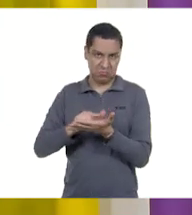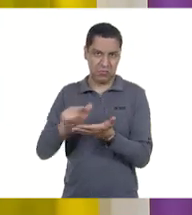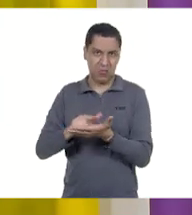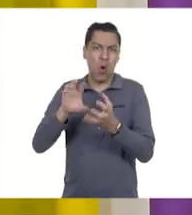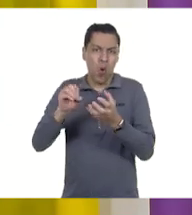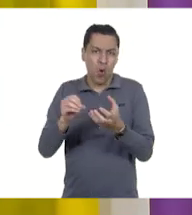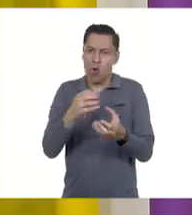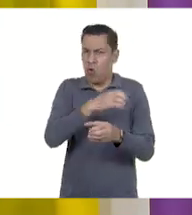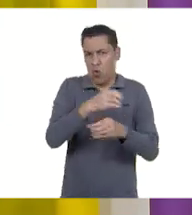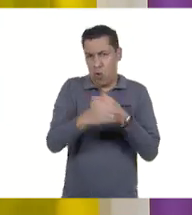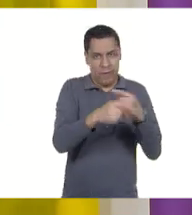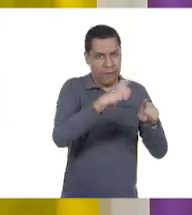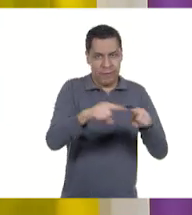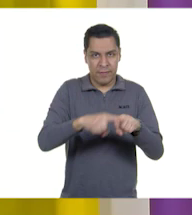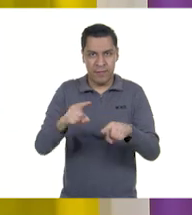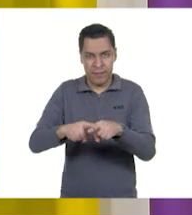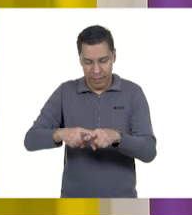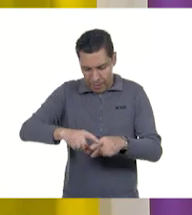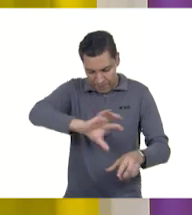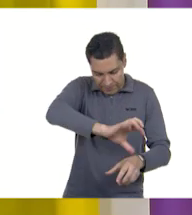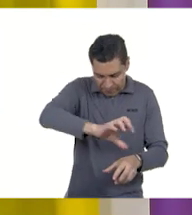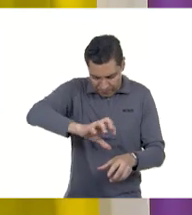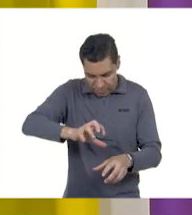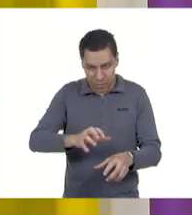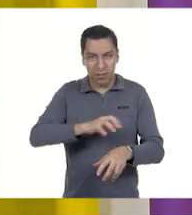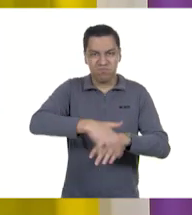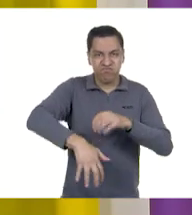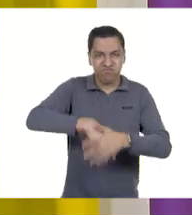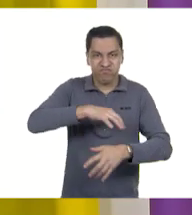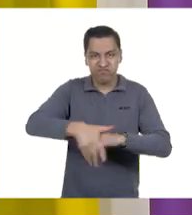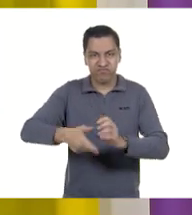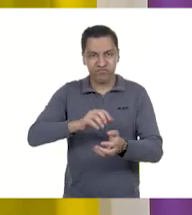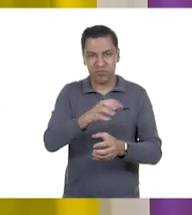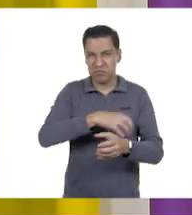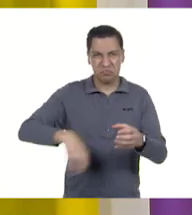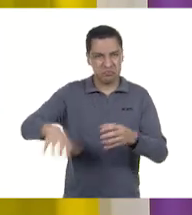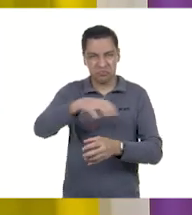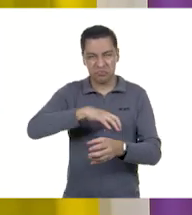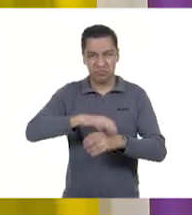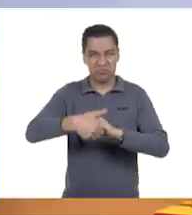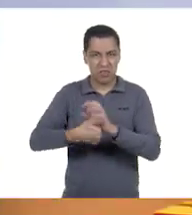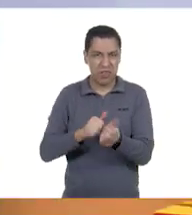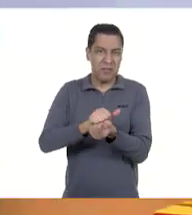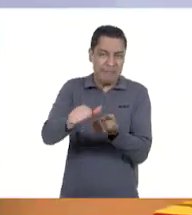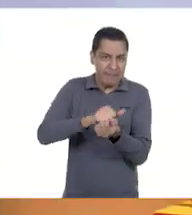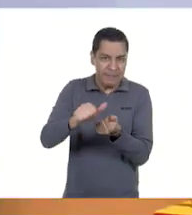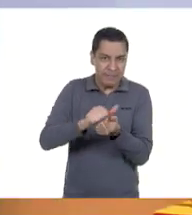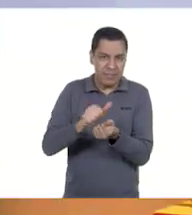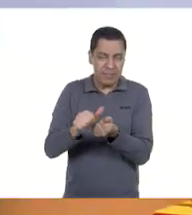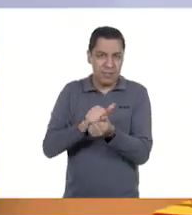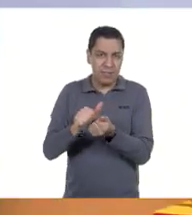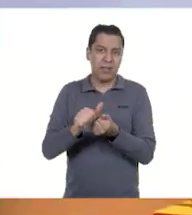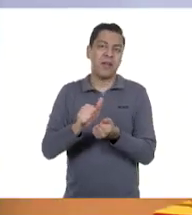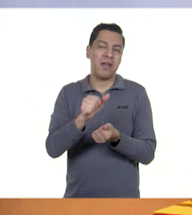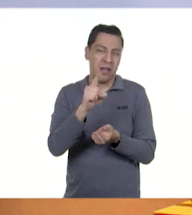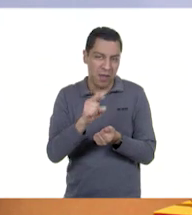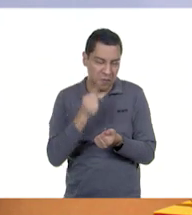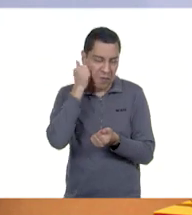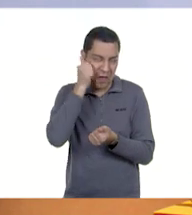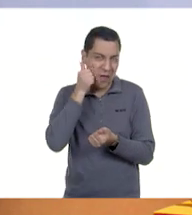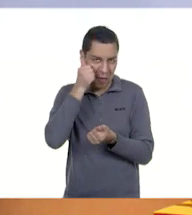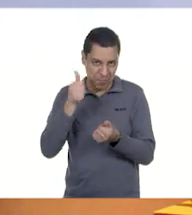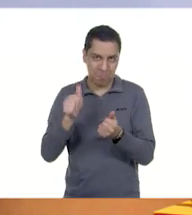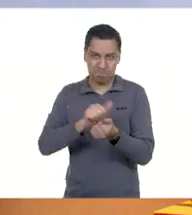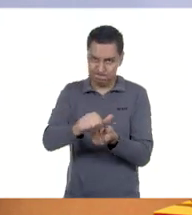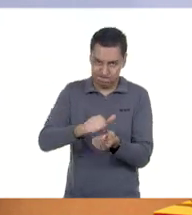con jabón totalmente. La otra vez lavé unas donas empaquetadas con agua y con jabón. Muy bien. Sí. Como pueden darse cuenta, los